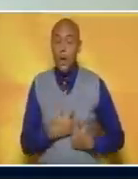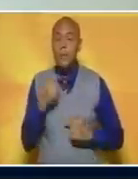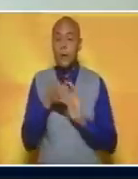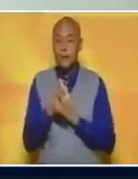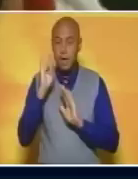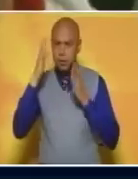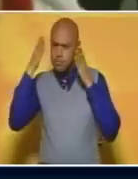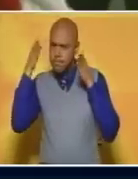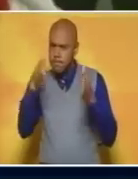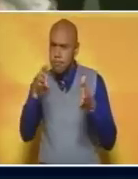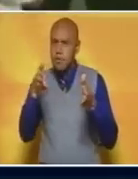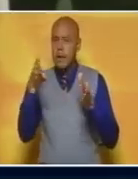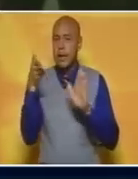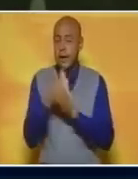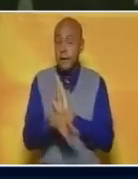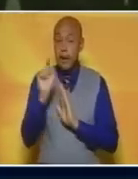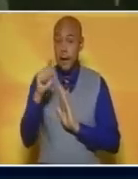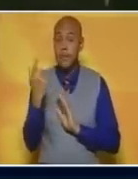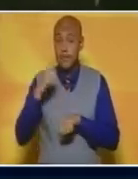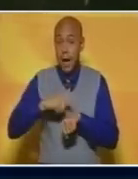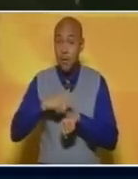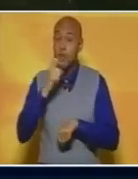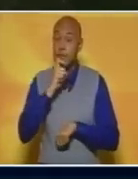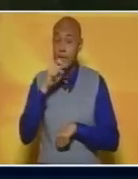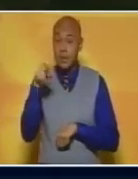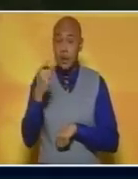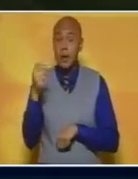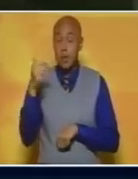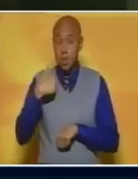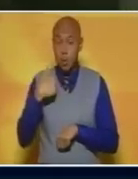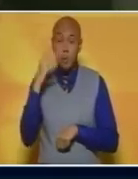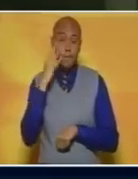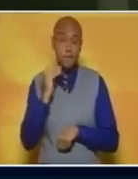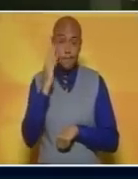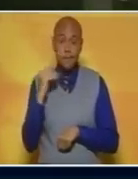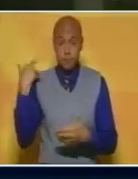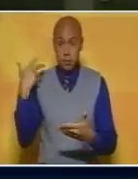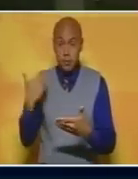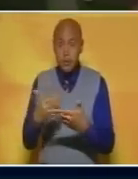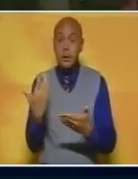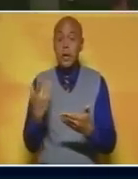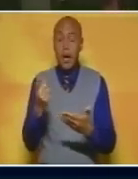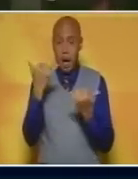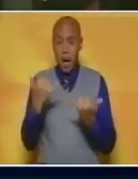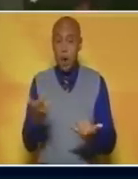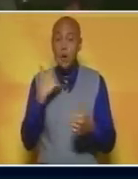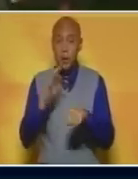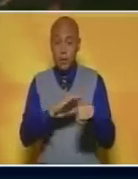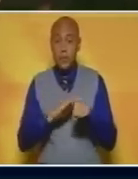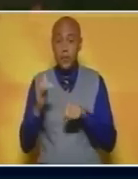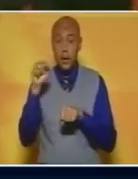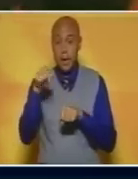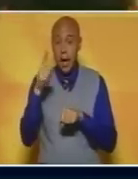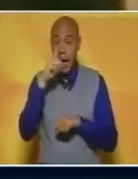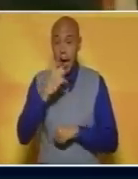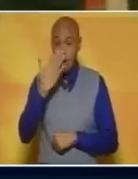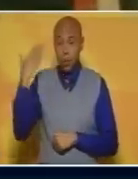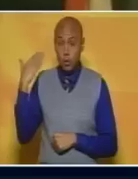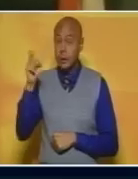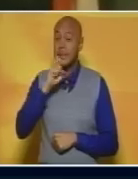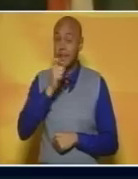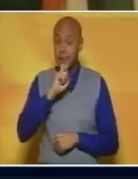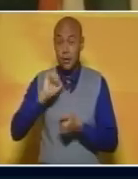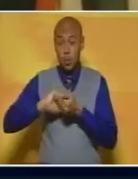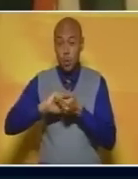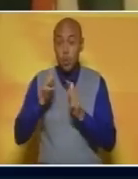dedicación en tiempos tan difíciles que nos ha tocado vivir. Venimos del año más duro que haya